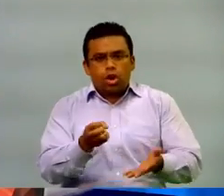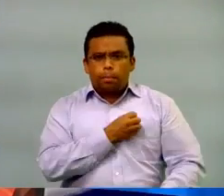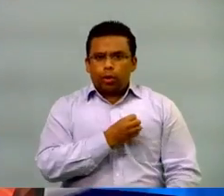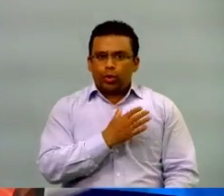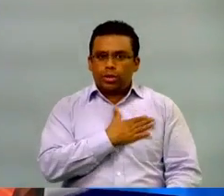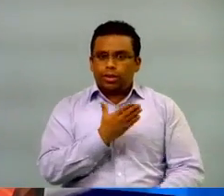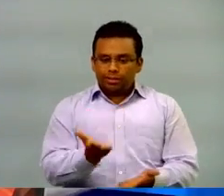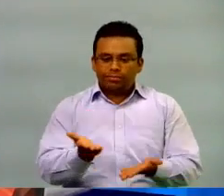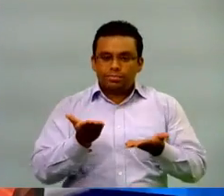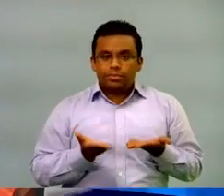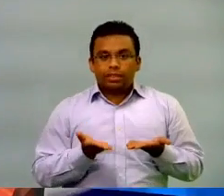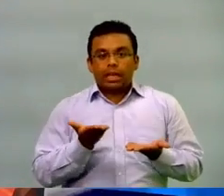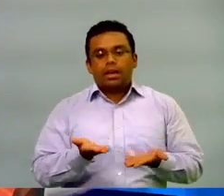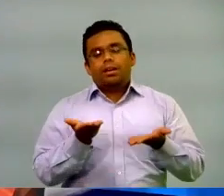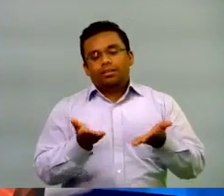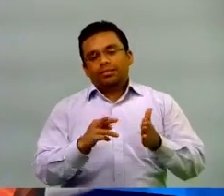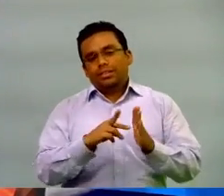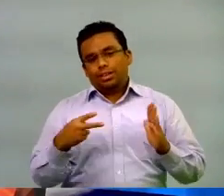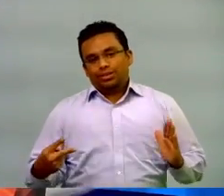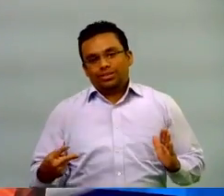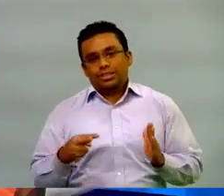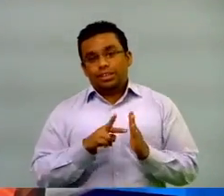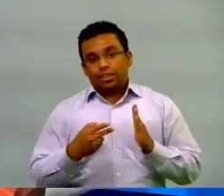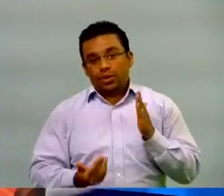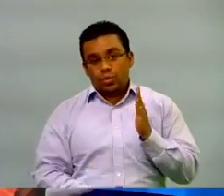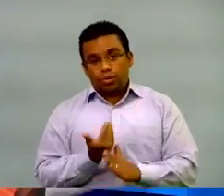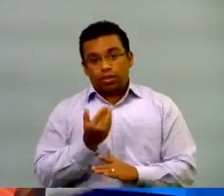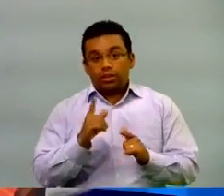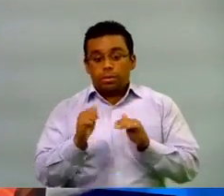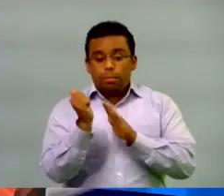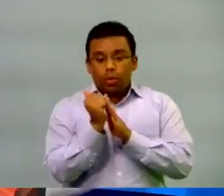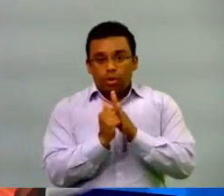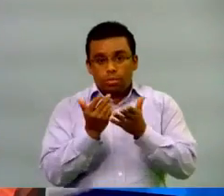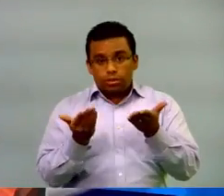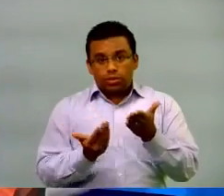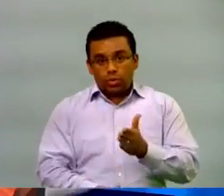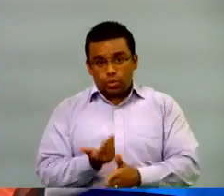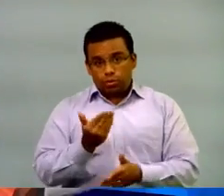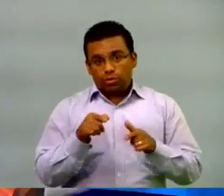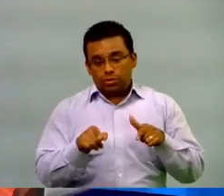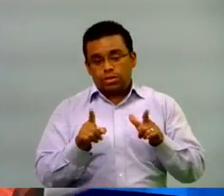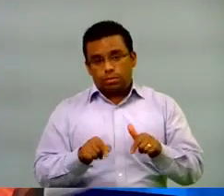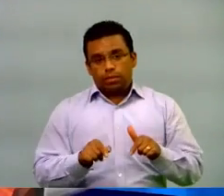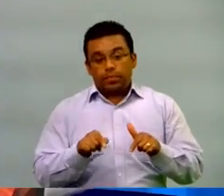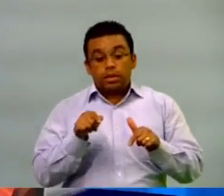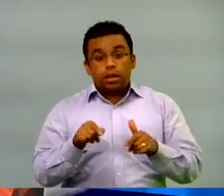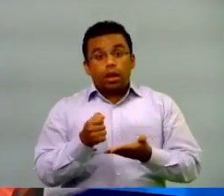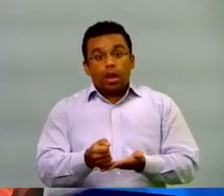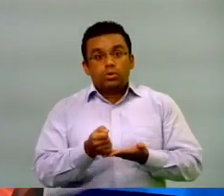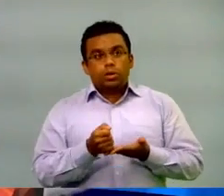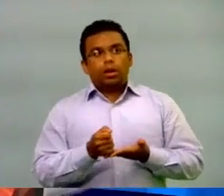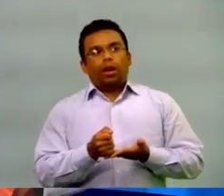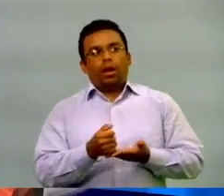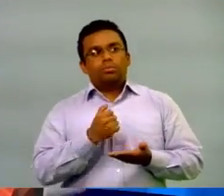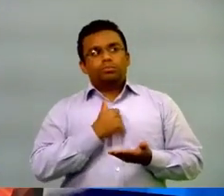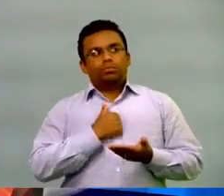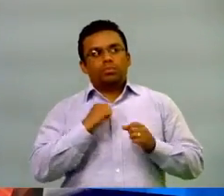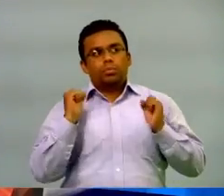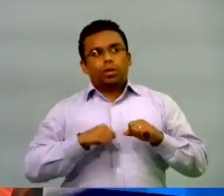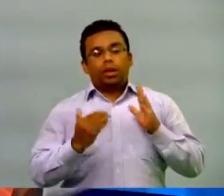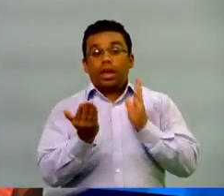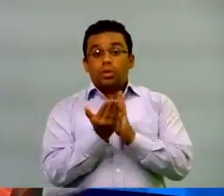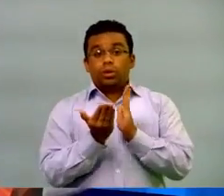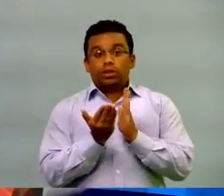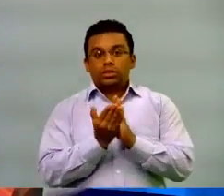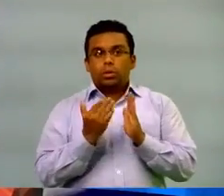que nos brindan las nuevas tecnologías, estos nuevos programas, y de cómo podemos hacer que la educación realmente sea